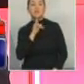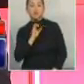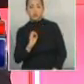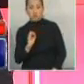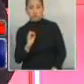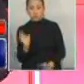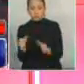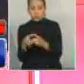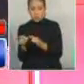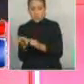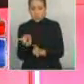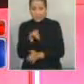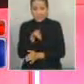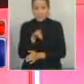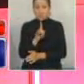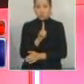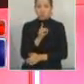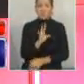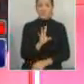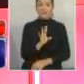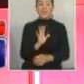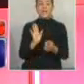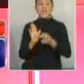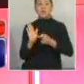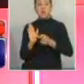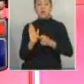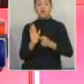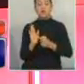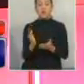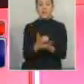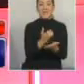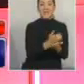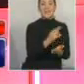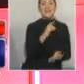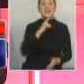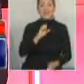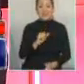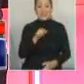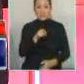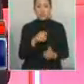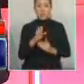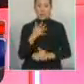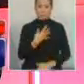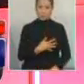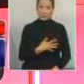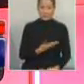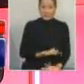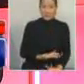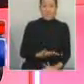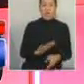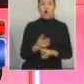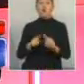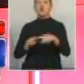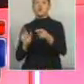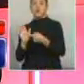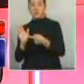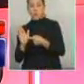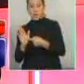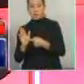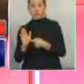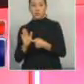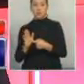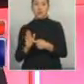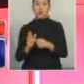que en el impuesto a la renta, que es el corazón de la reforma, tú sabes que también hay otros impuestos o el término de